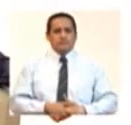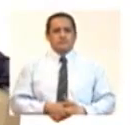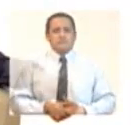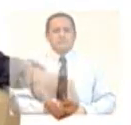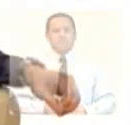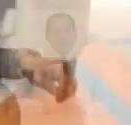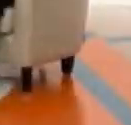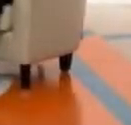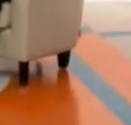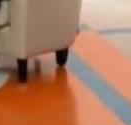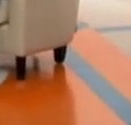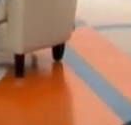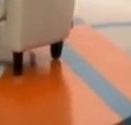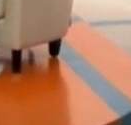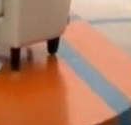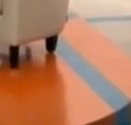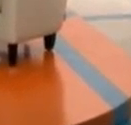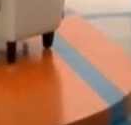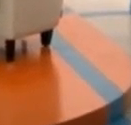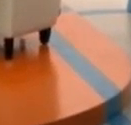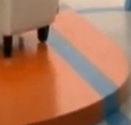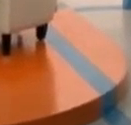Regresamos.